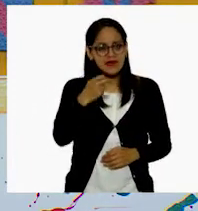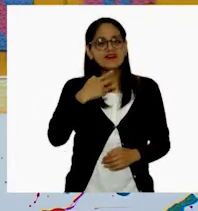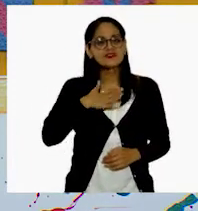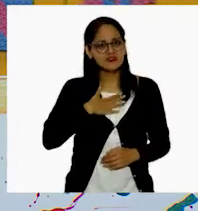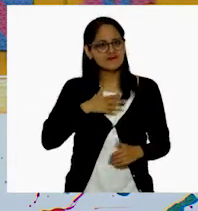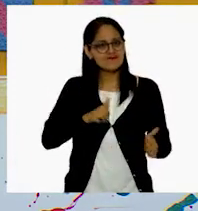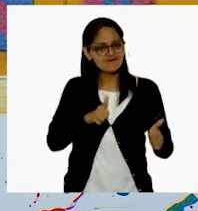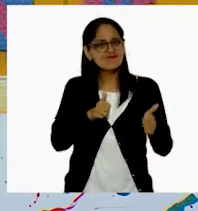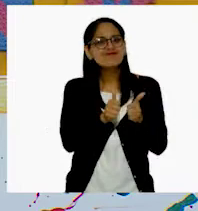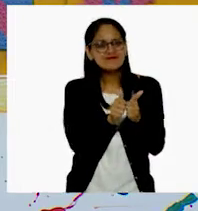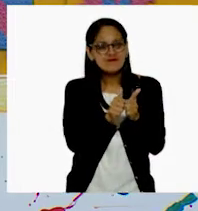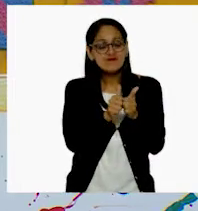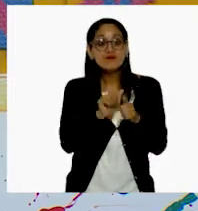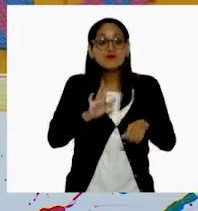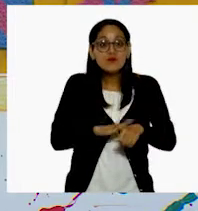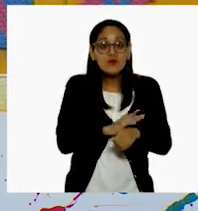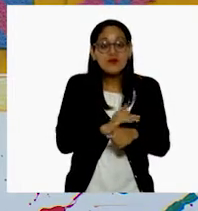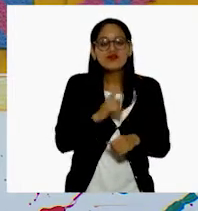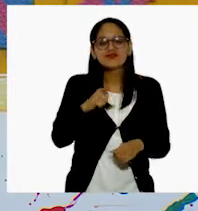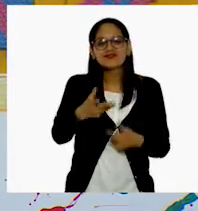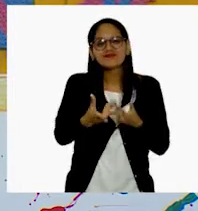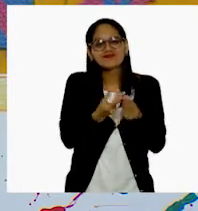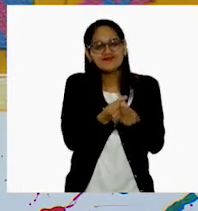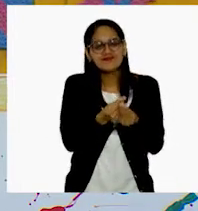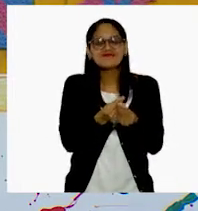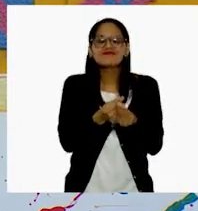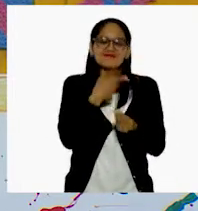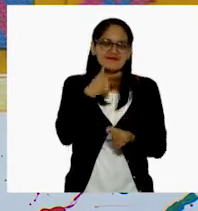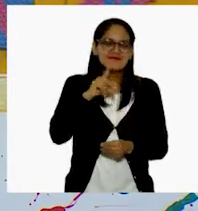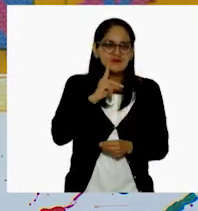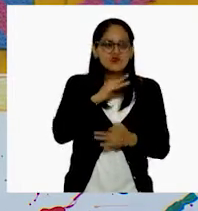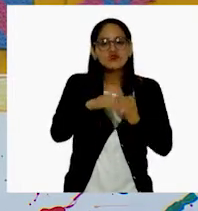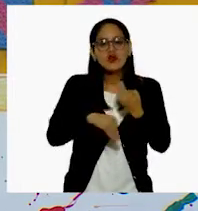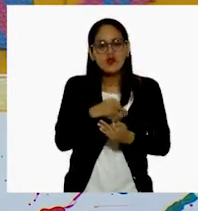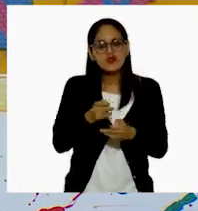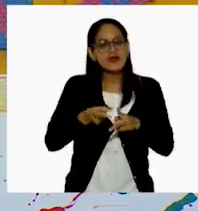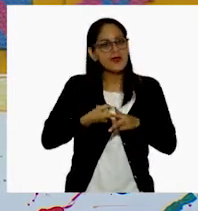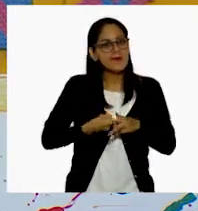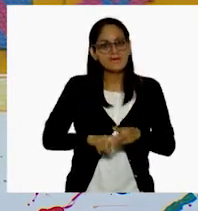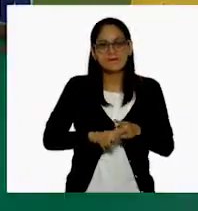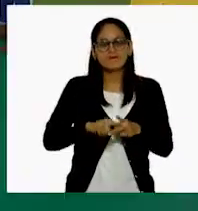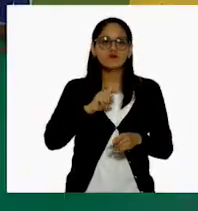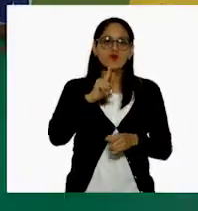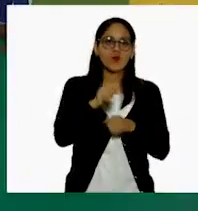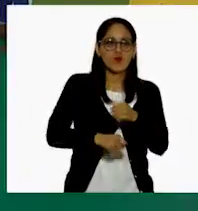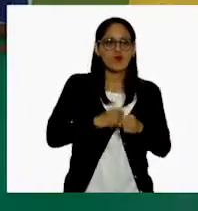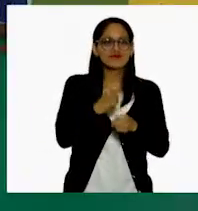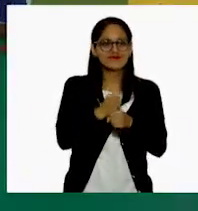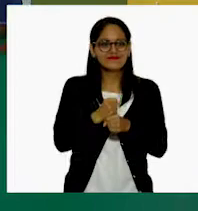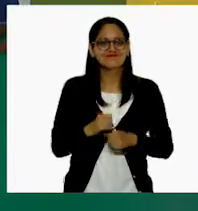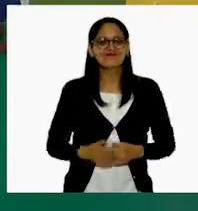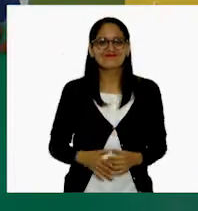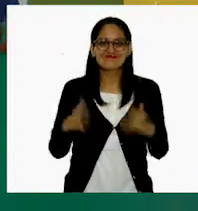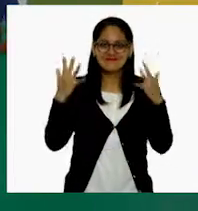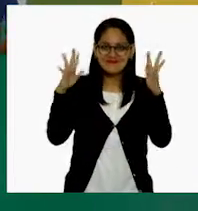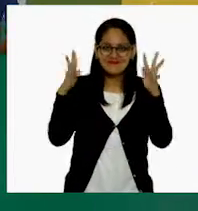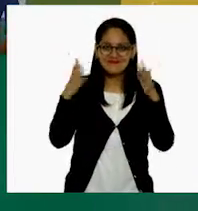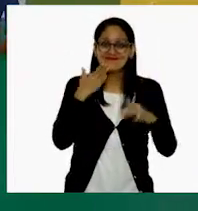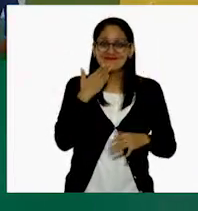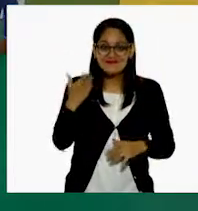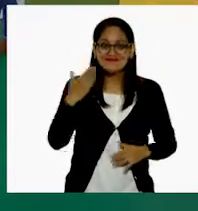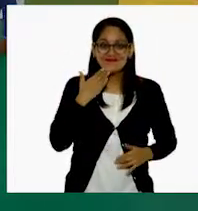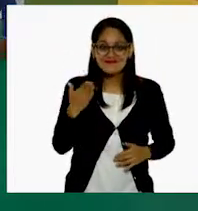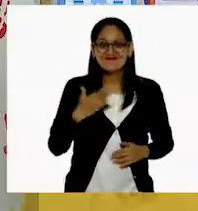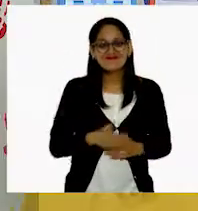estaré a tu lado porque estaremos juntas y juntos para iniciar este nuevo año. ¡Sí! ¡Muy bien, Gloria!